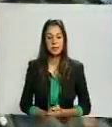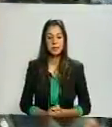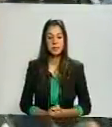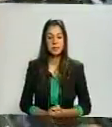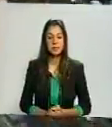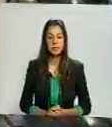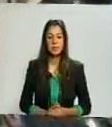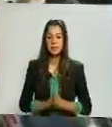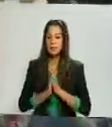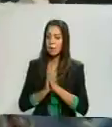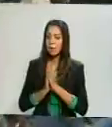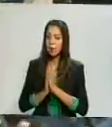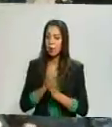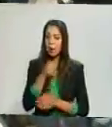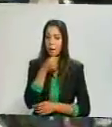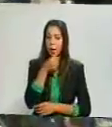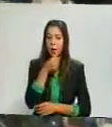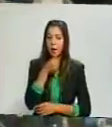Micrófono, por favor.